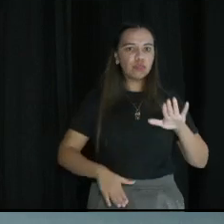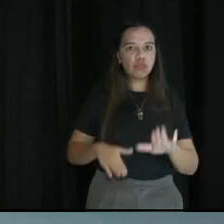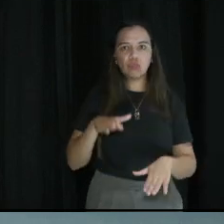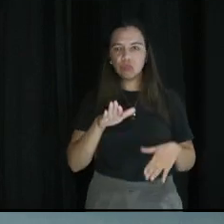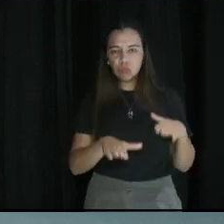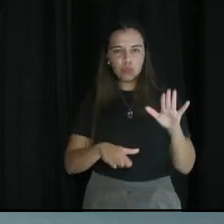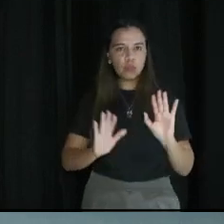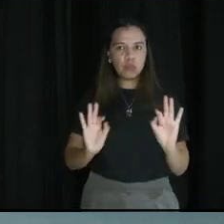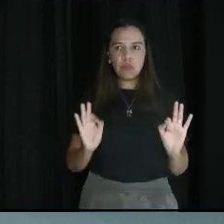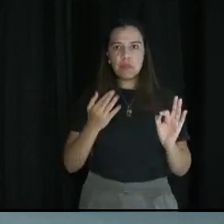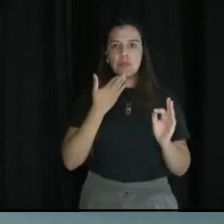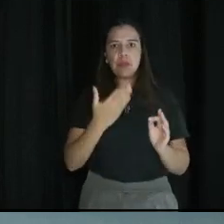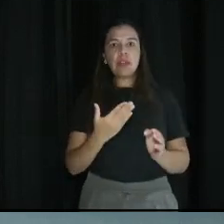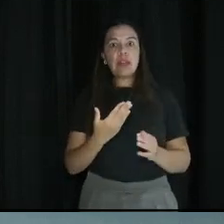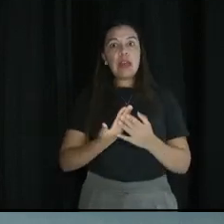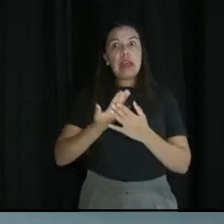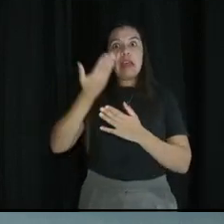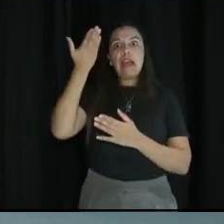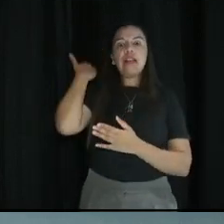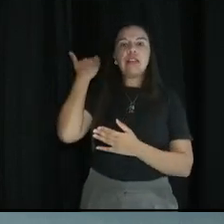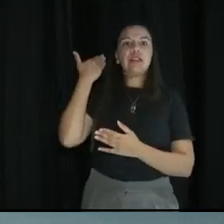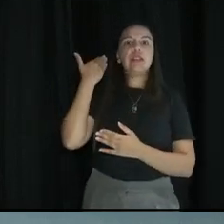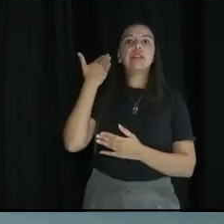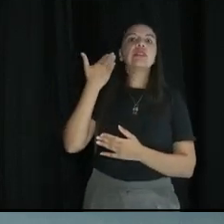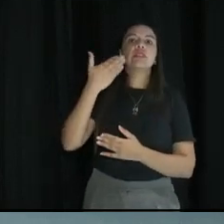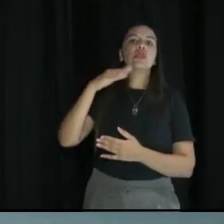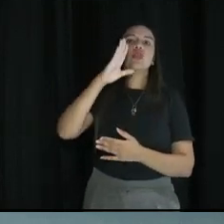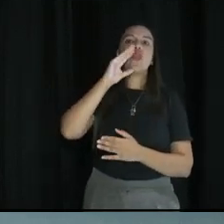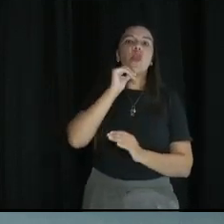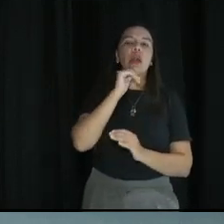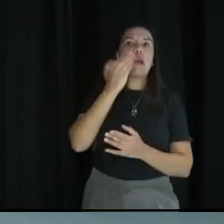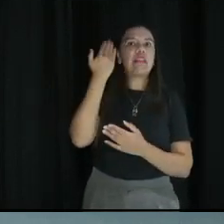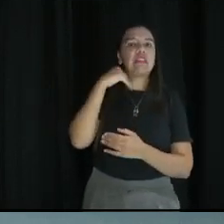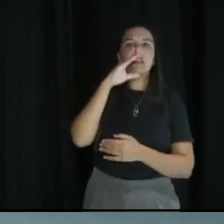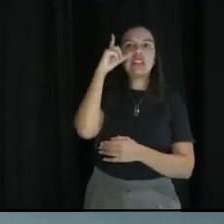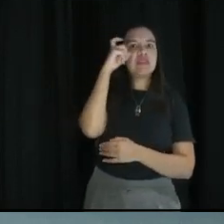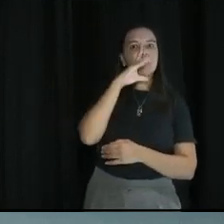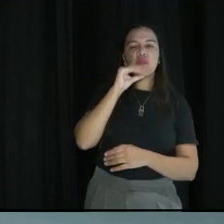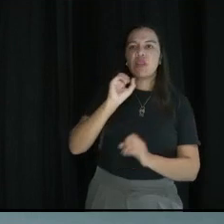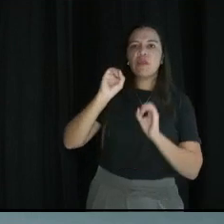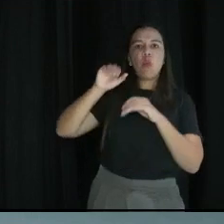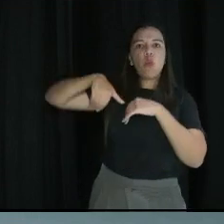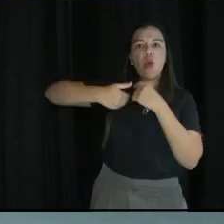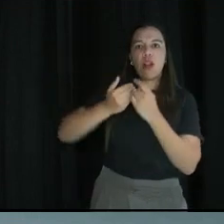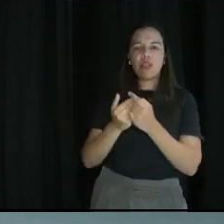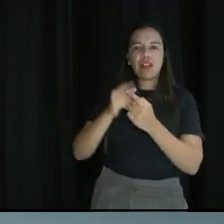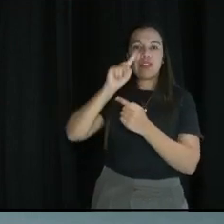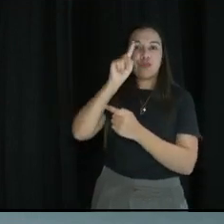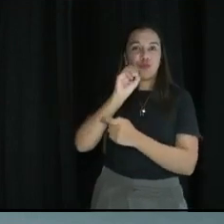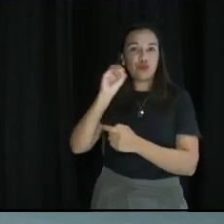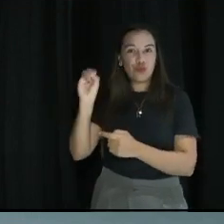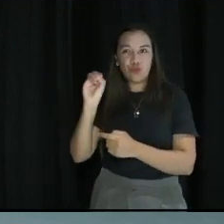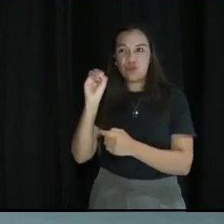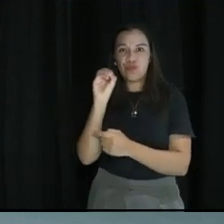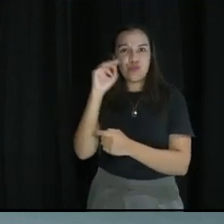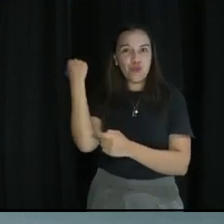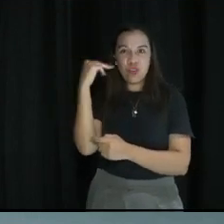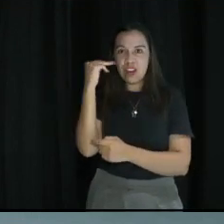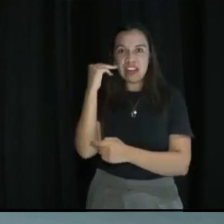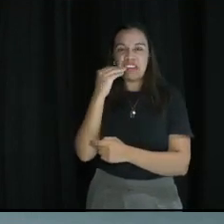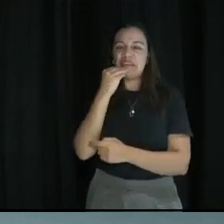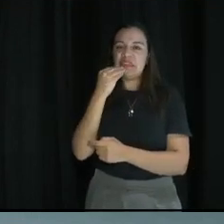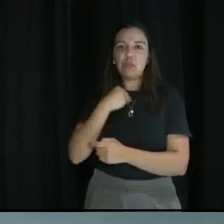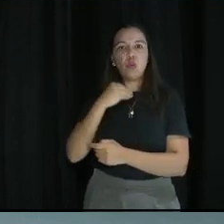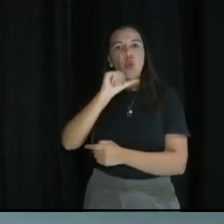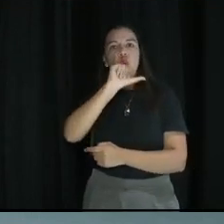el ejemplar. En aquel momento no pudo ser resguardado en el zoológico de Morelia porque estaban saturados de ejemplares. Nos abrió un espacio en el zoológico de